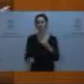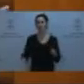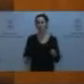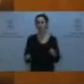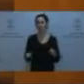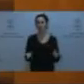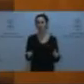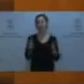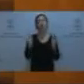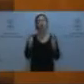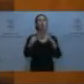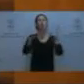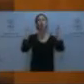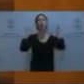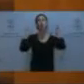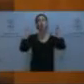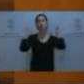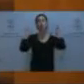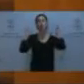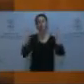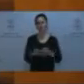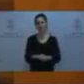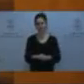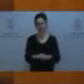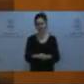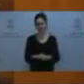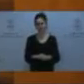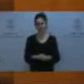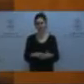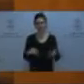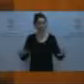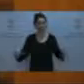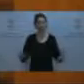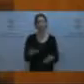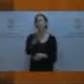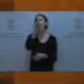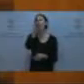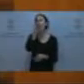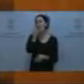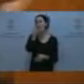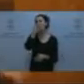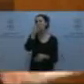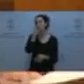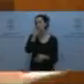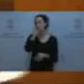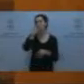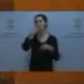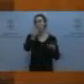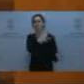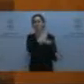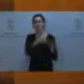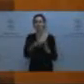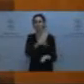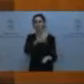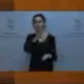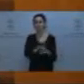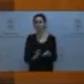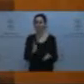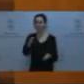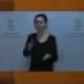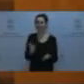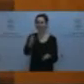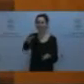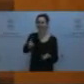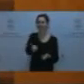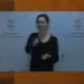Rotundamente le digo no. ¿Se puede conocer la trazabilidad desde que se precinta un salmón que se extrae